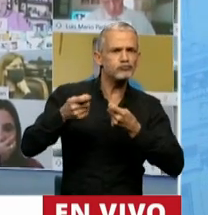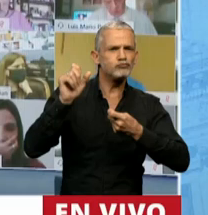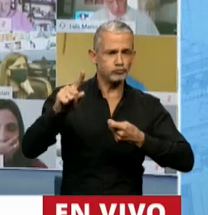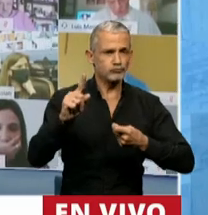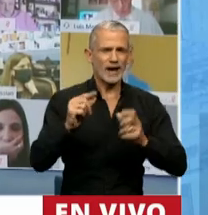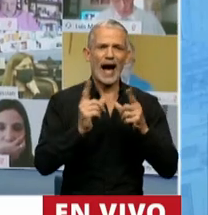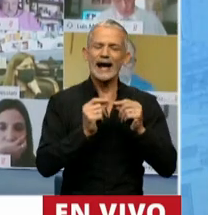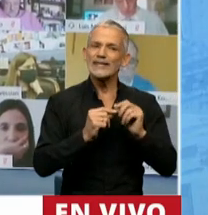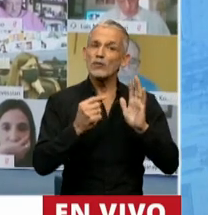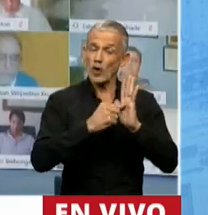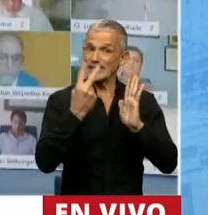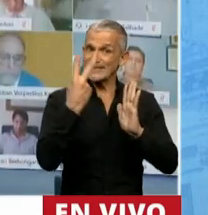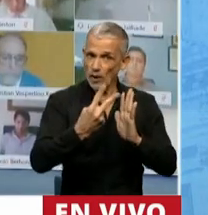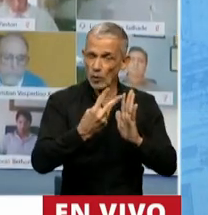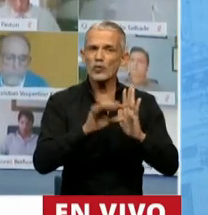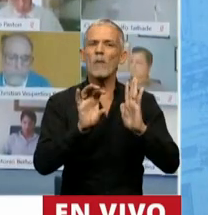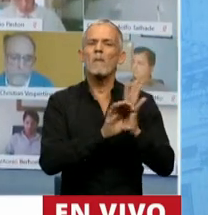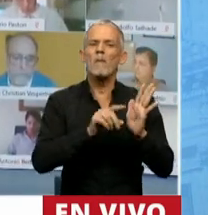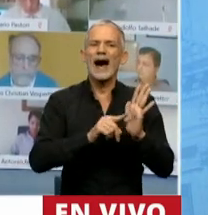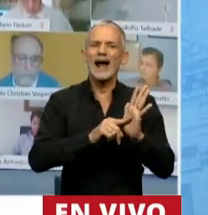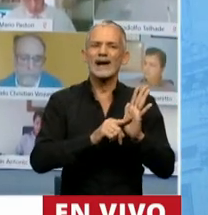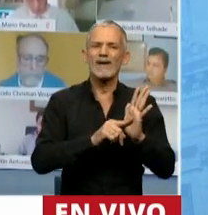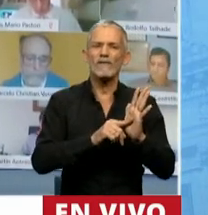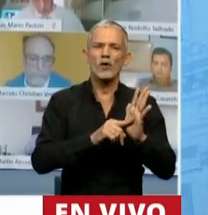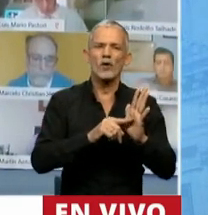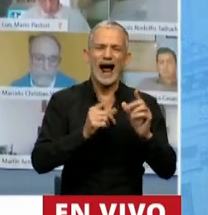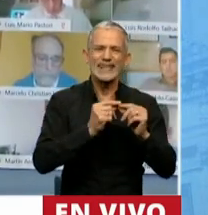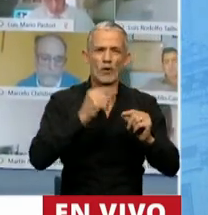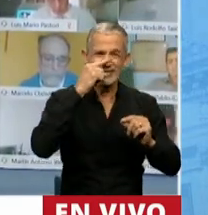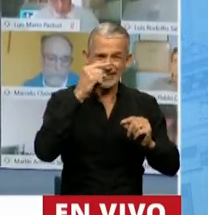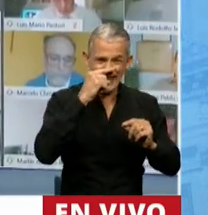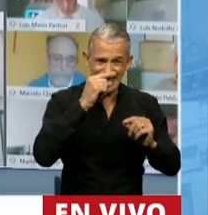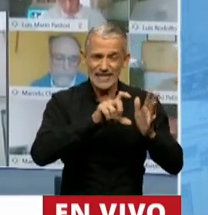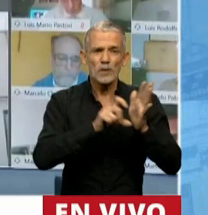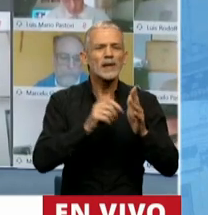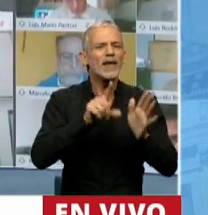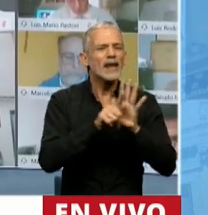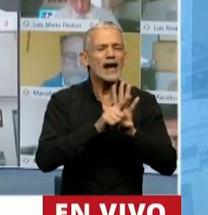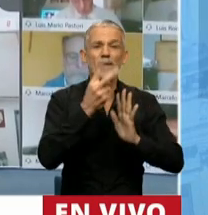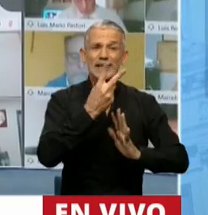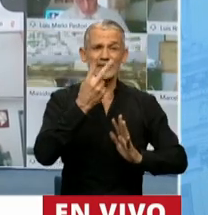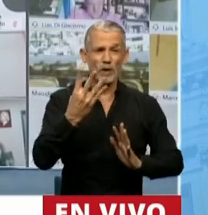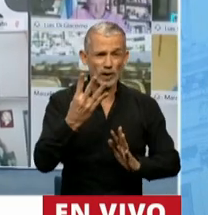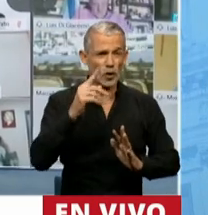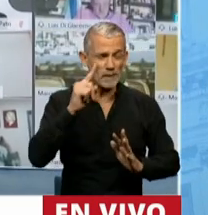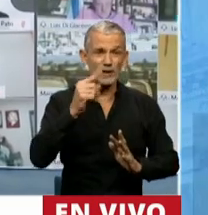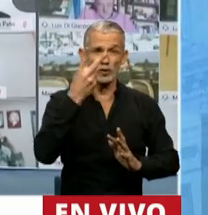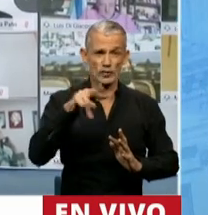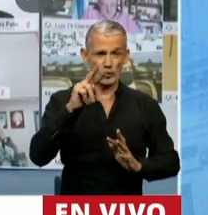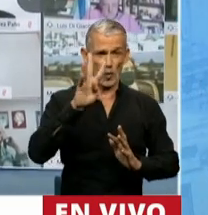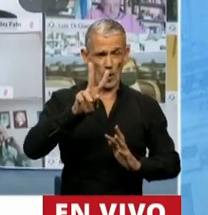permitidas por el artículo segundo párrafo, por el artículo 77, segundo párrafo de la ley 24.241 y